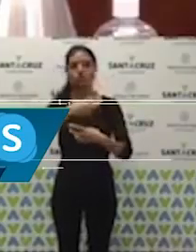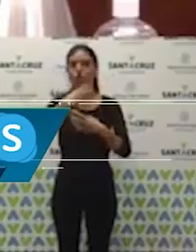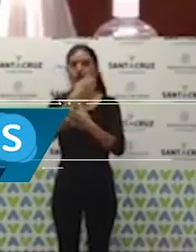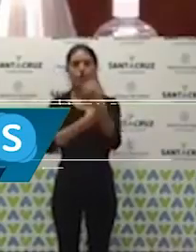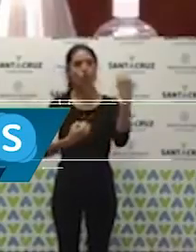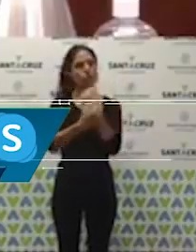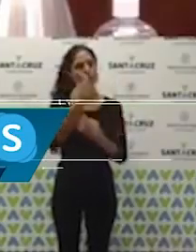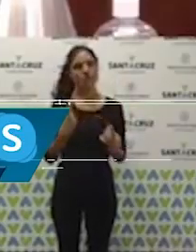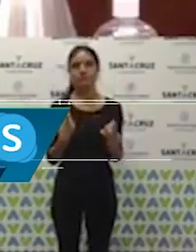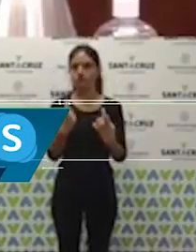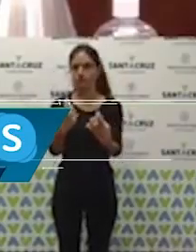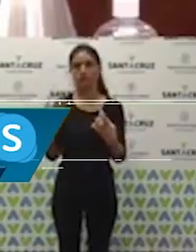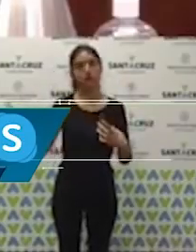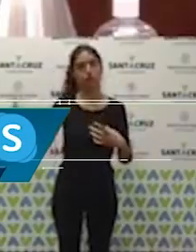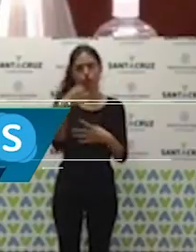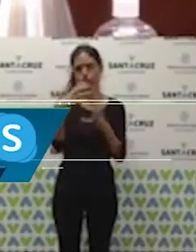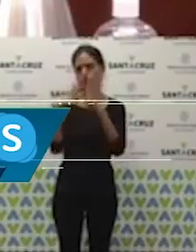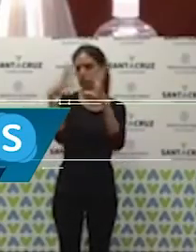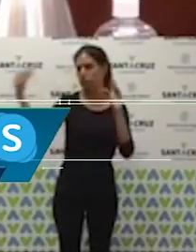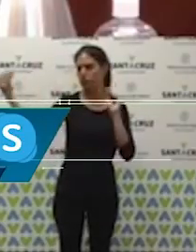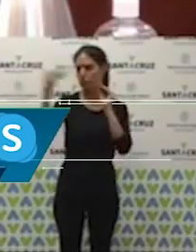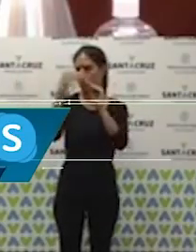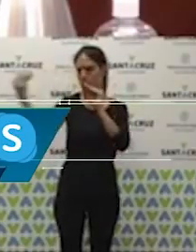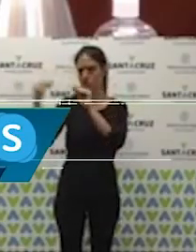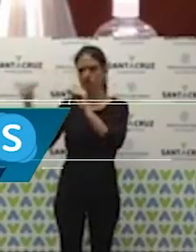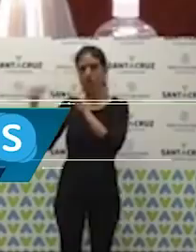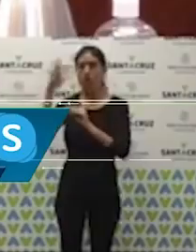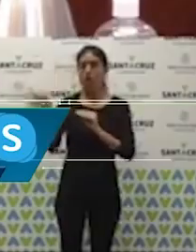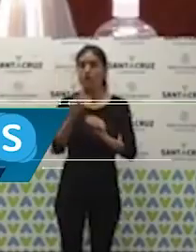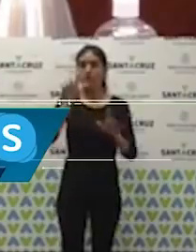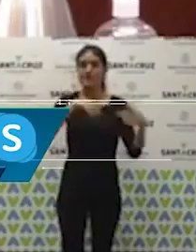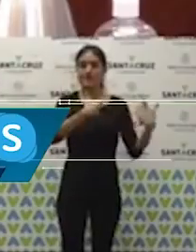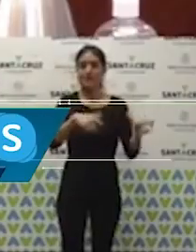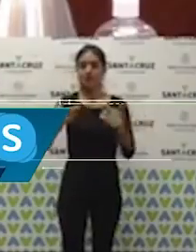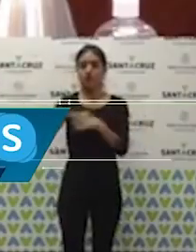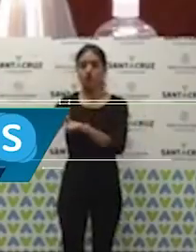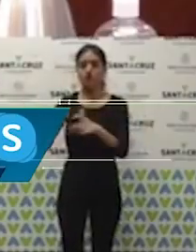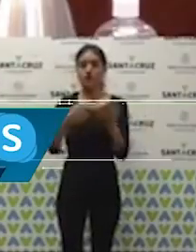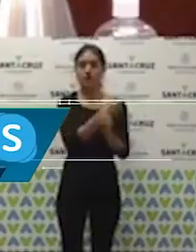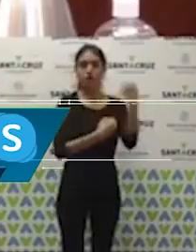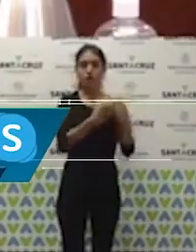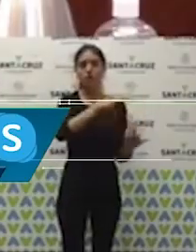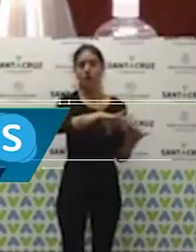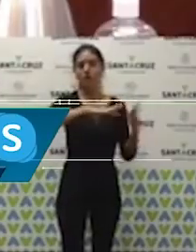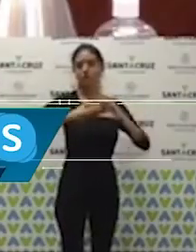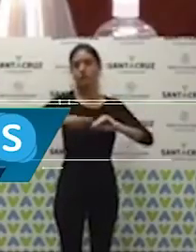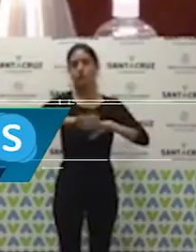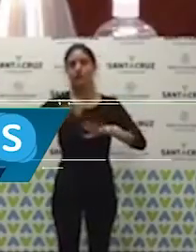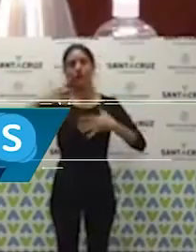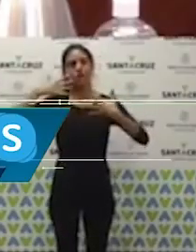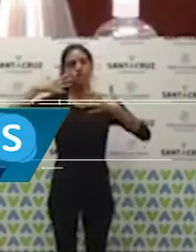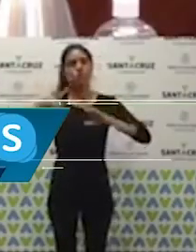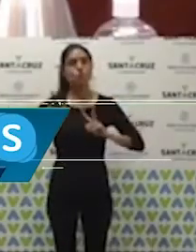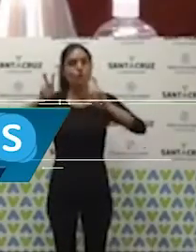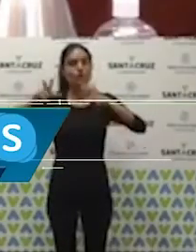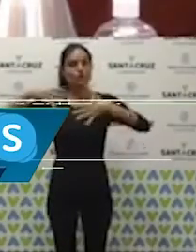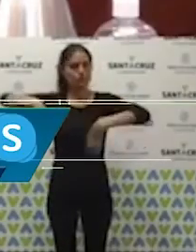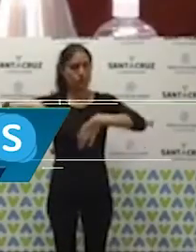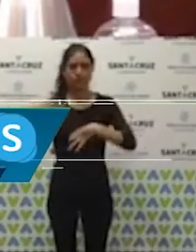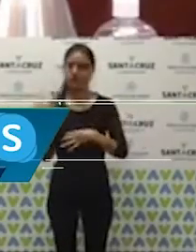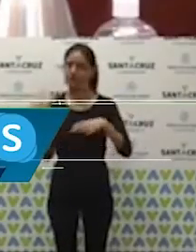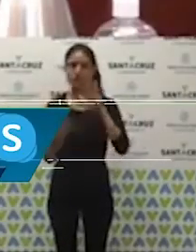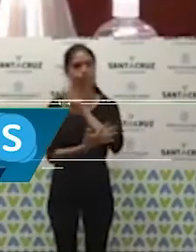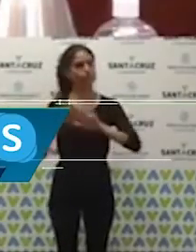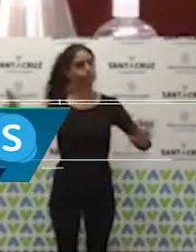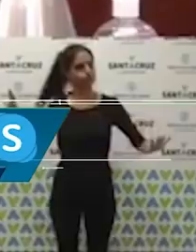ya comienza inmediatamente los tambores de guerra. Con esta dimisión entraba la número 3, Evelyn Alonso, una concejala que ya estuvo en el